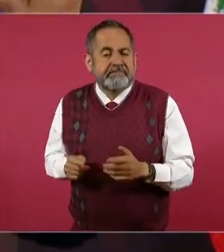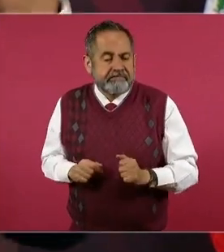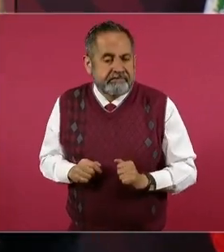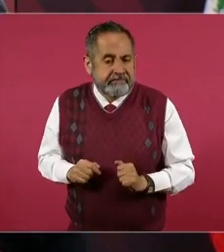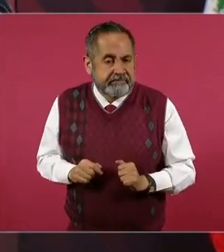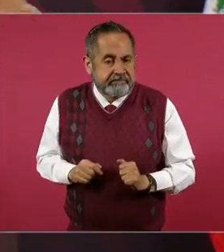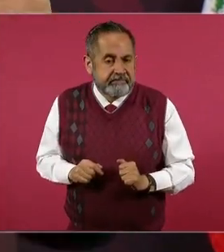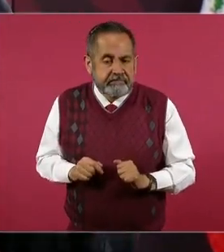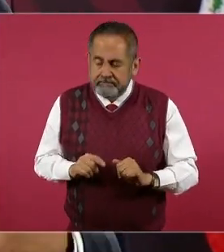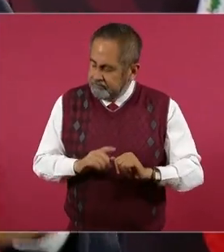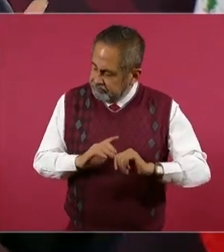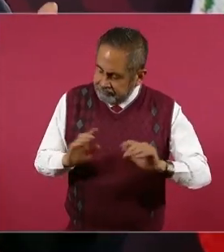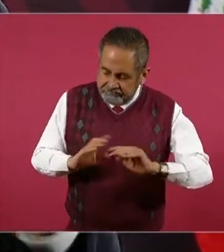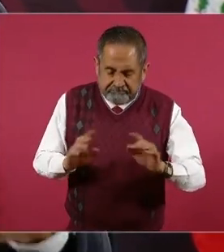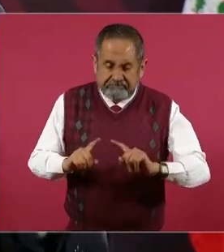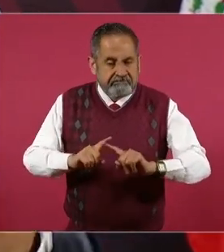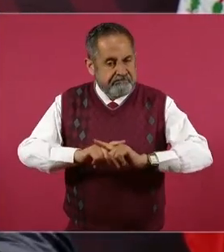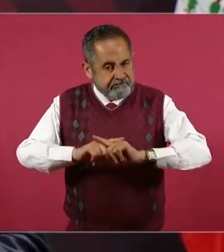es, a ver,